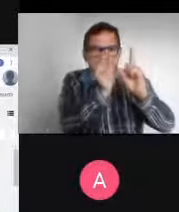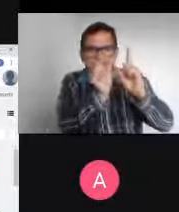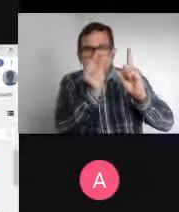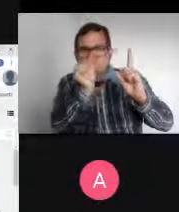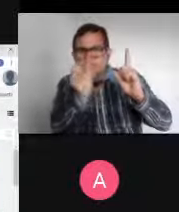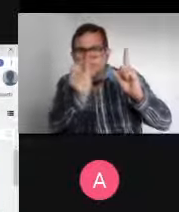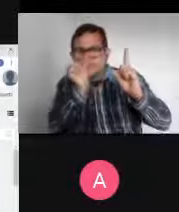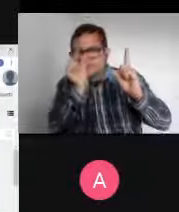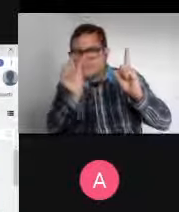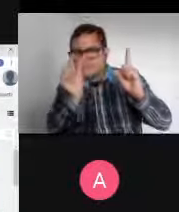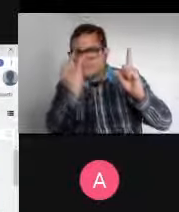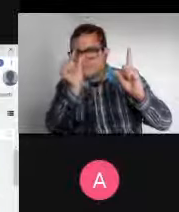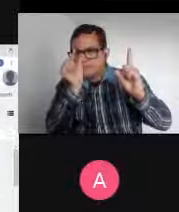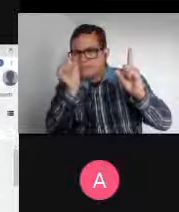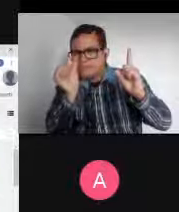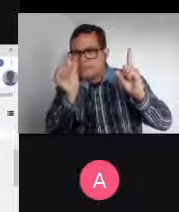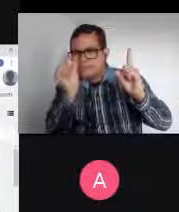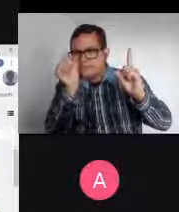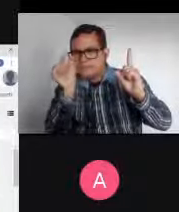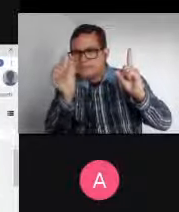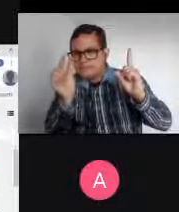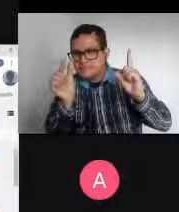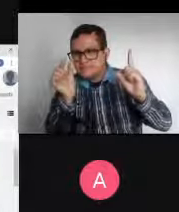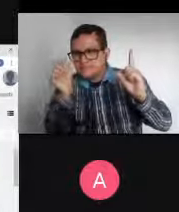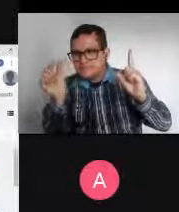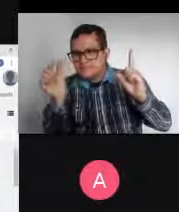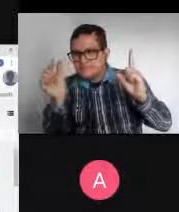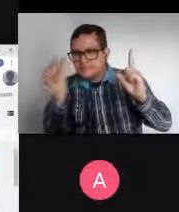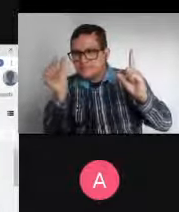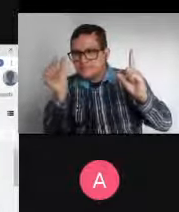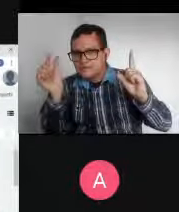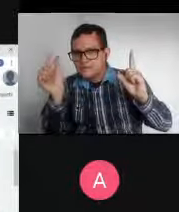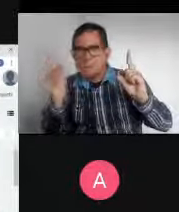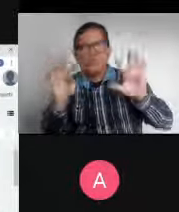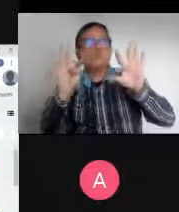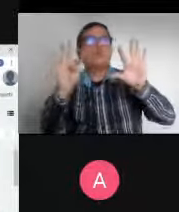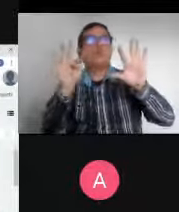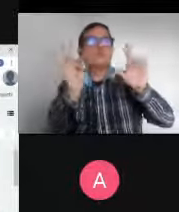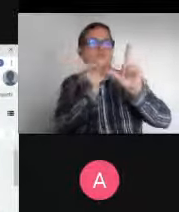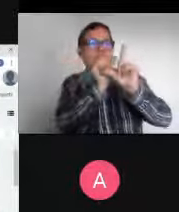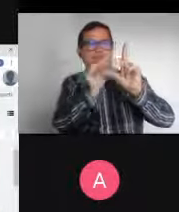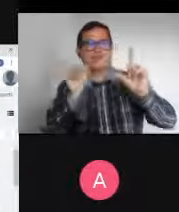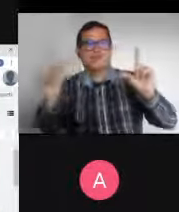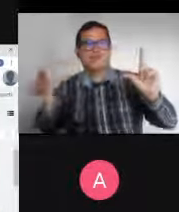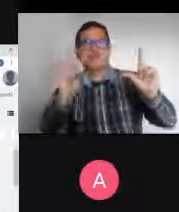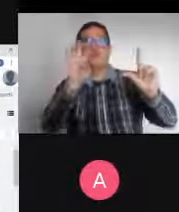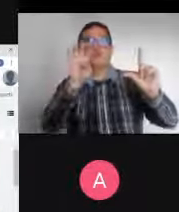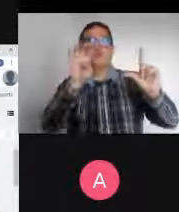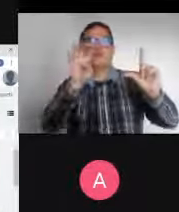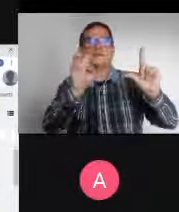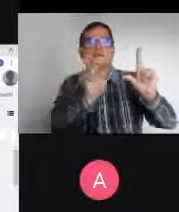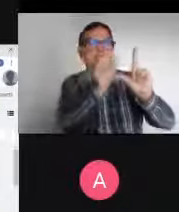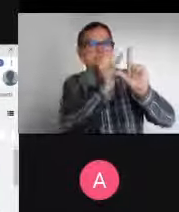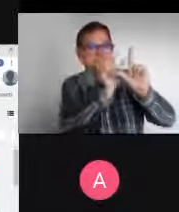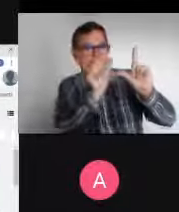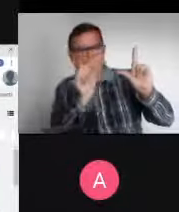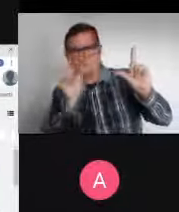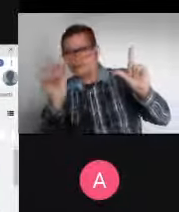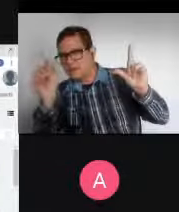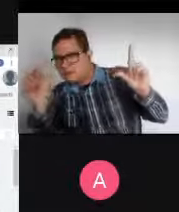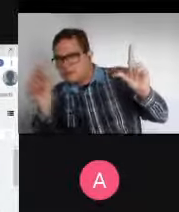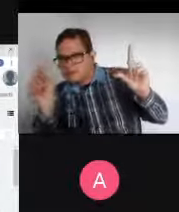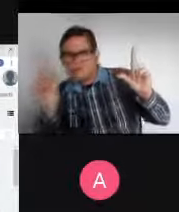2, 3, 4, 5, 6, 7, 8, 9. Tenemos 9 cuadritos más o menos desde este punto hasta